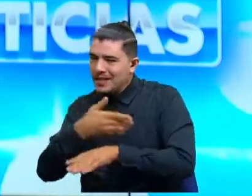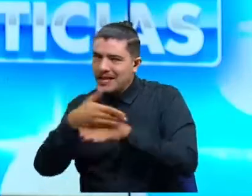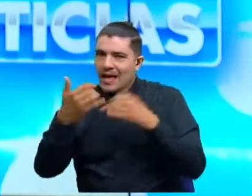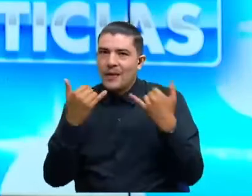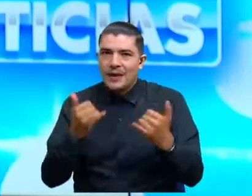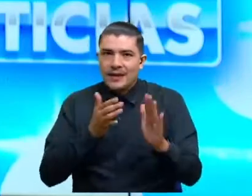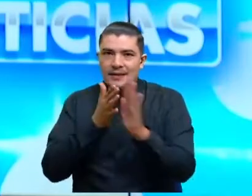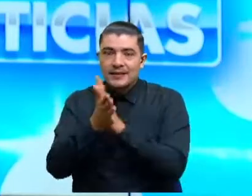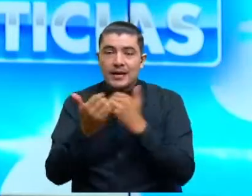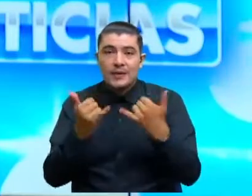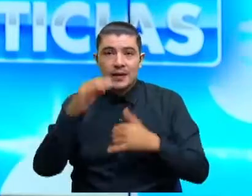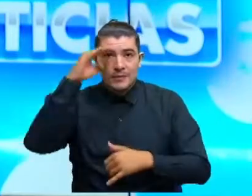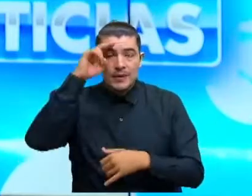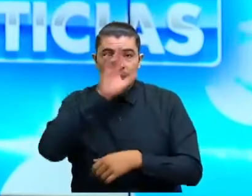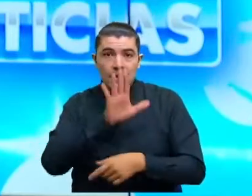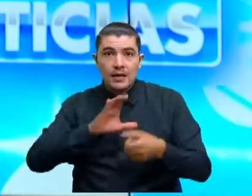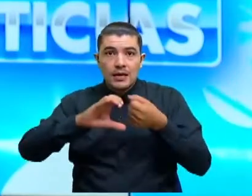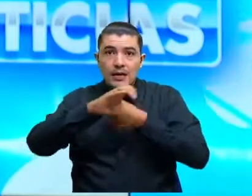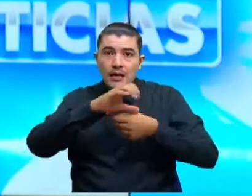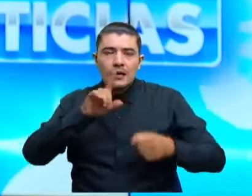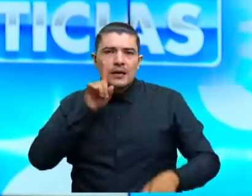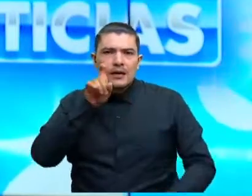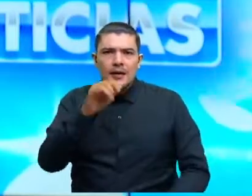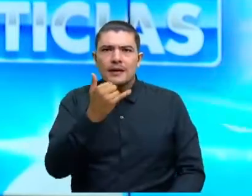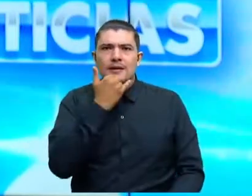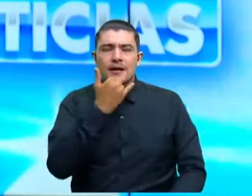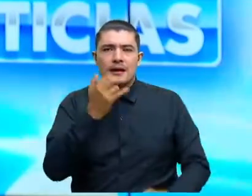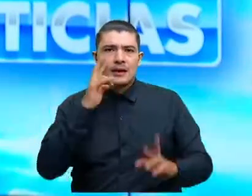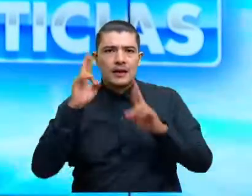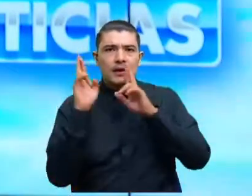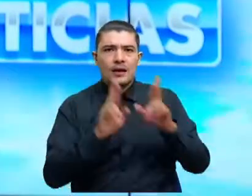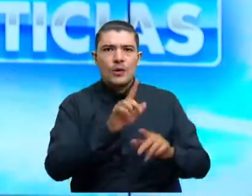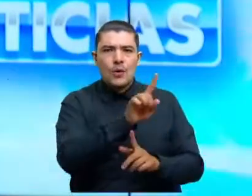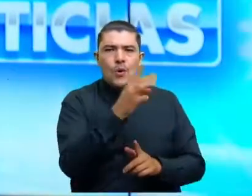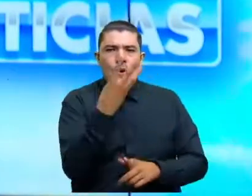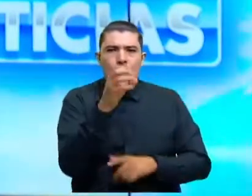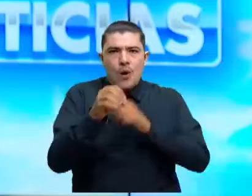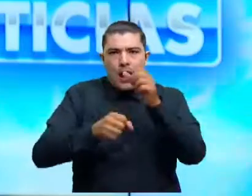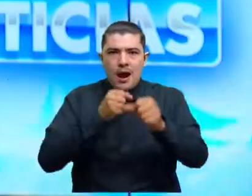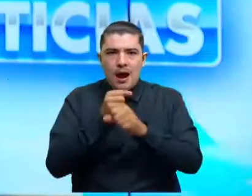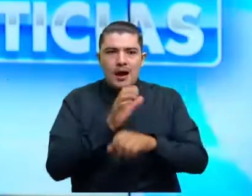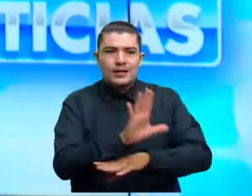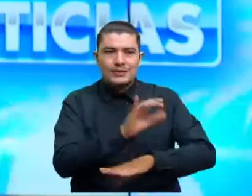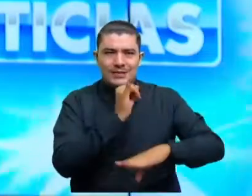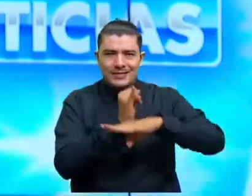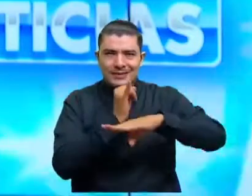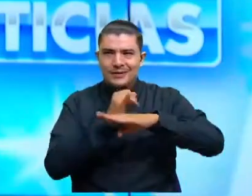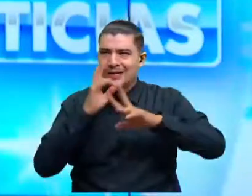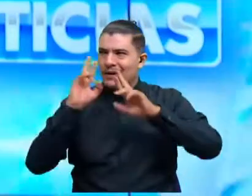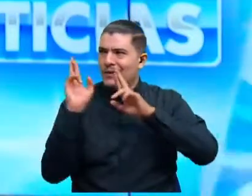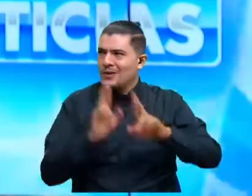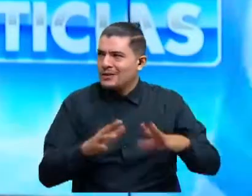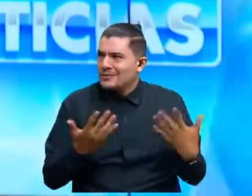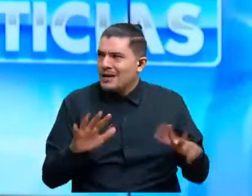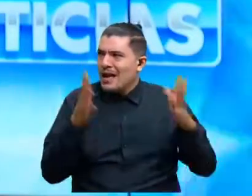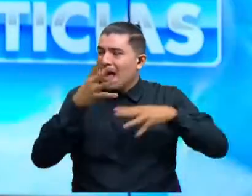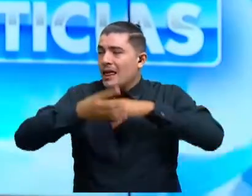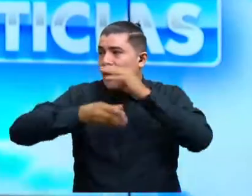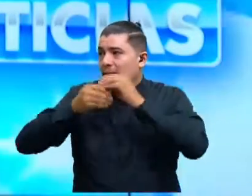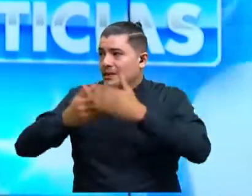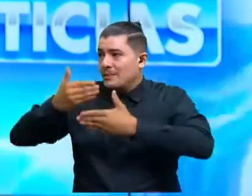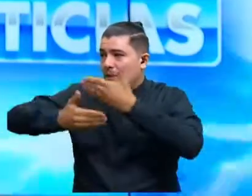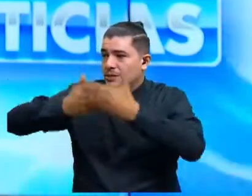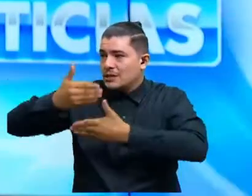y mientras tanto la policía metropolitana de bucaramanga conmemoró y los 130 años de la institución en medio de condecoraciones y el proceso de